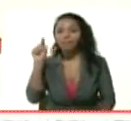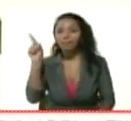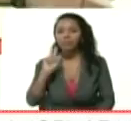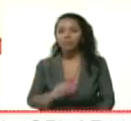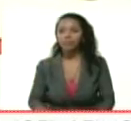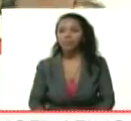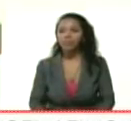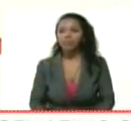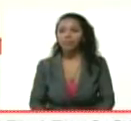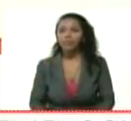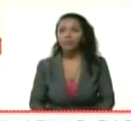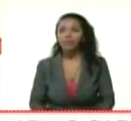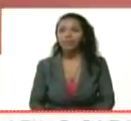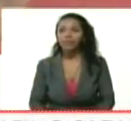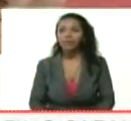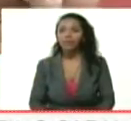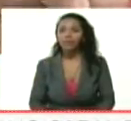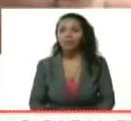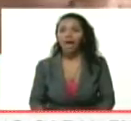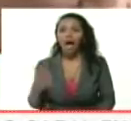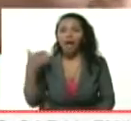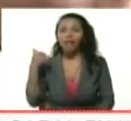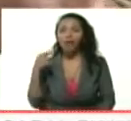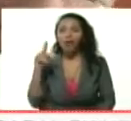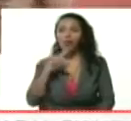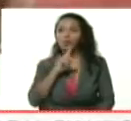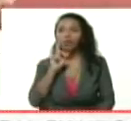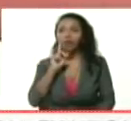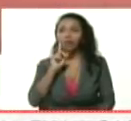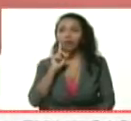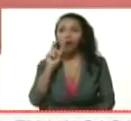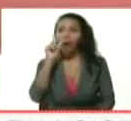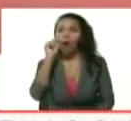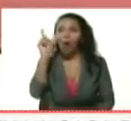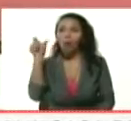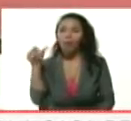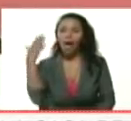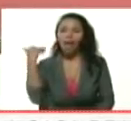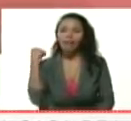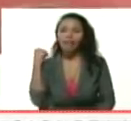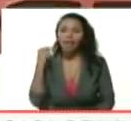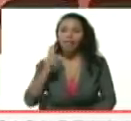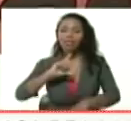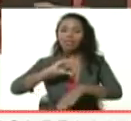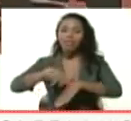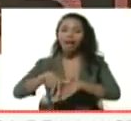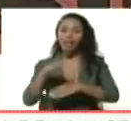llama el paisano? Luis Herrera. Luis Herrera Campi. Tarde pillaste, pajarito.